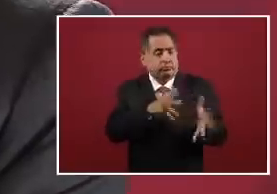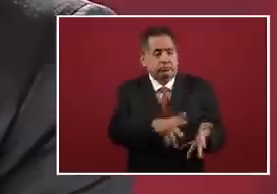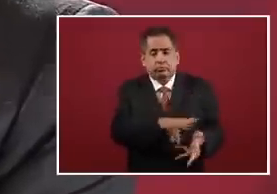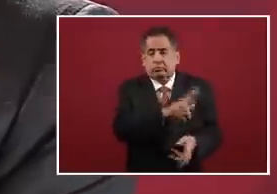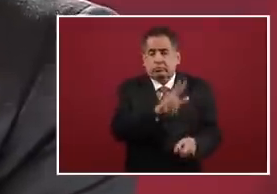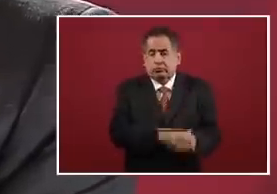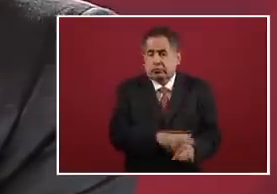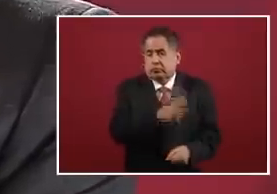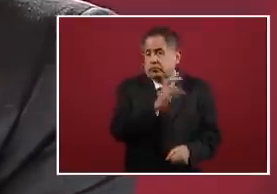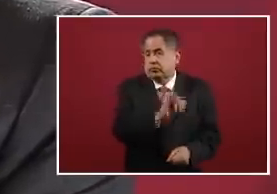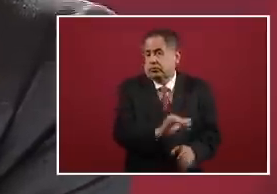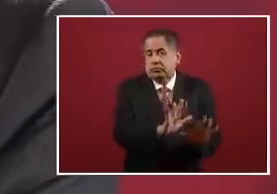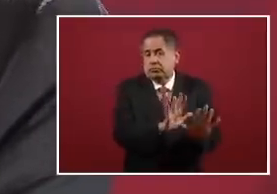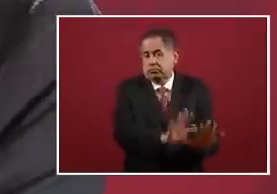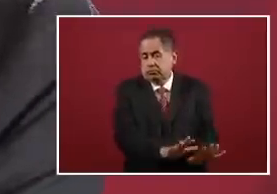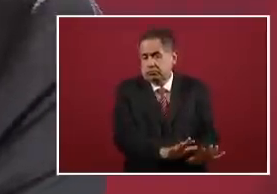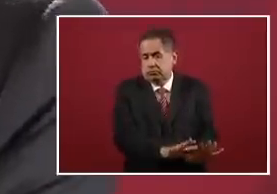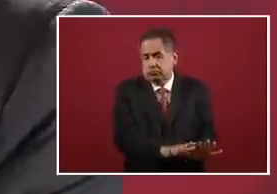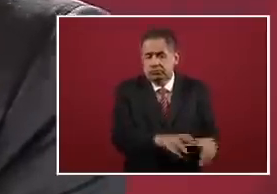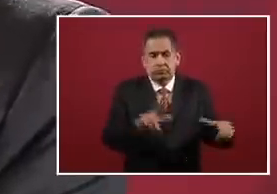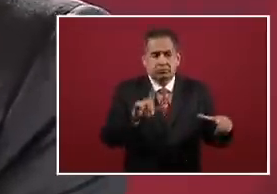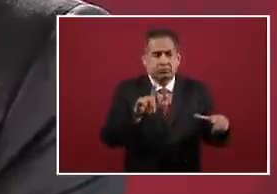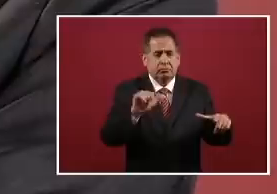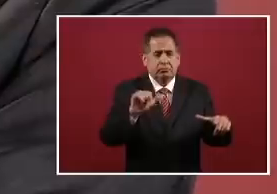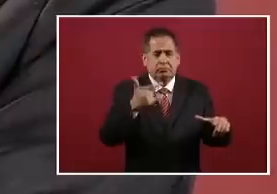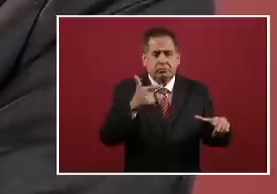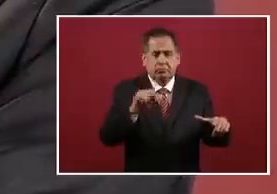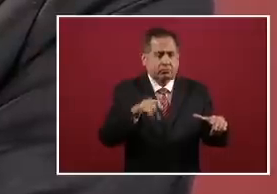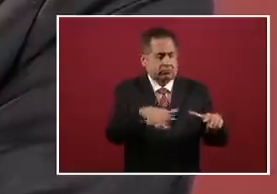natural, que sea lago,